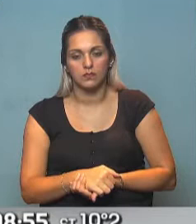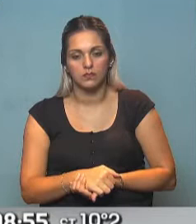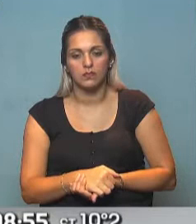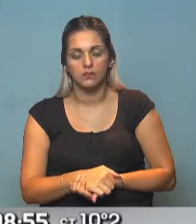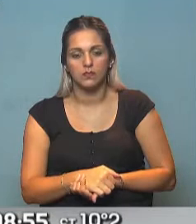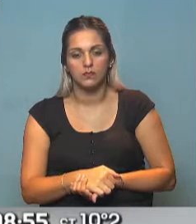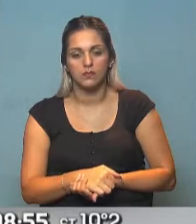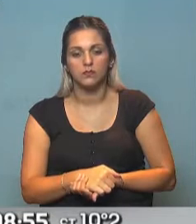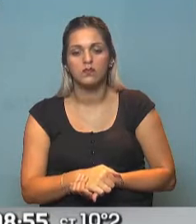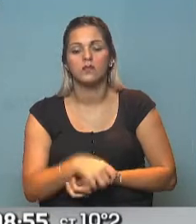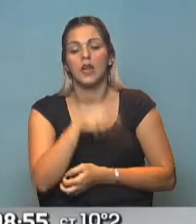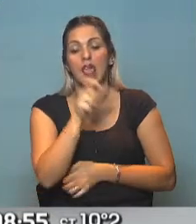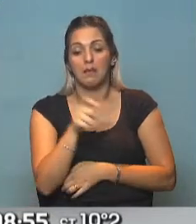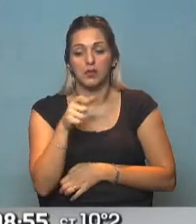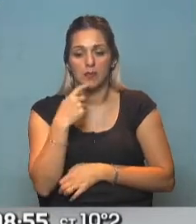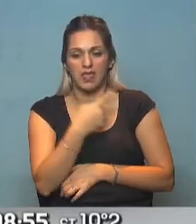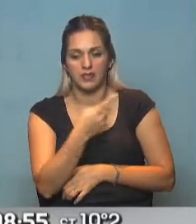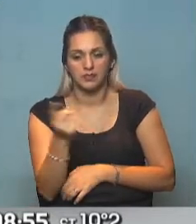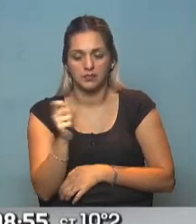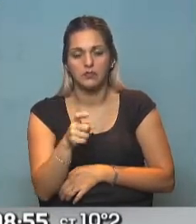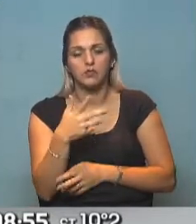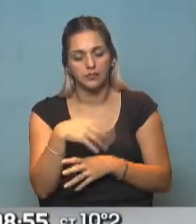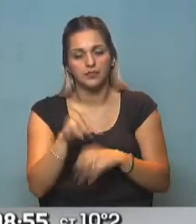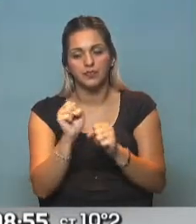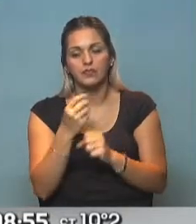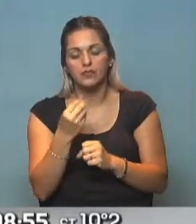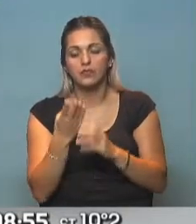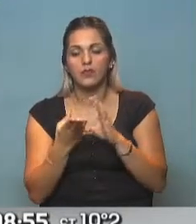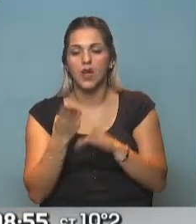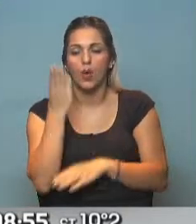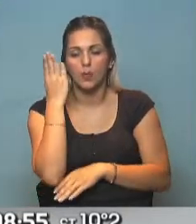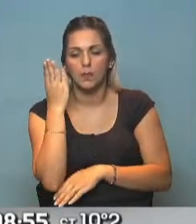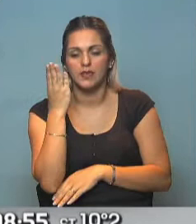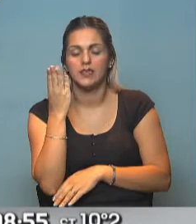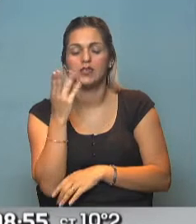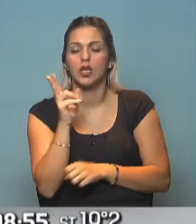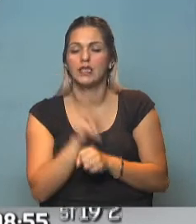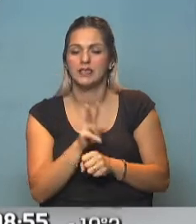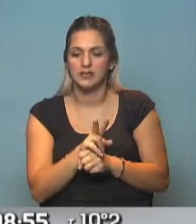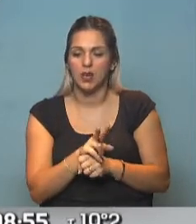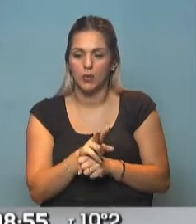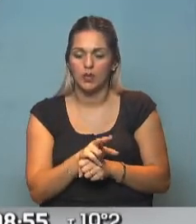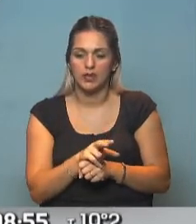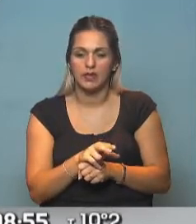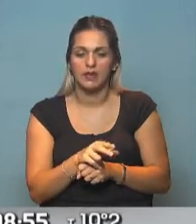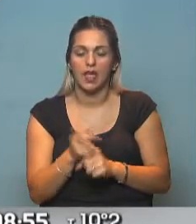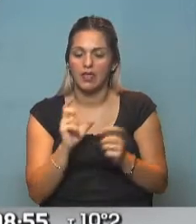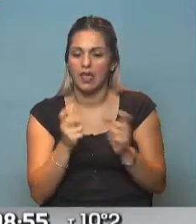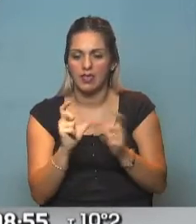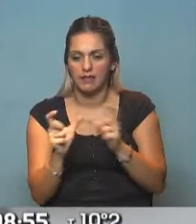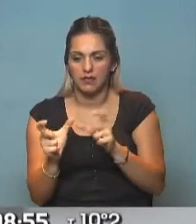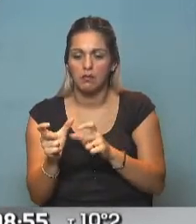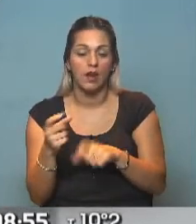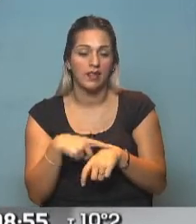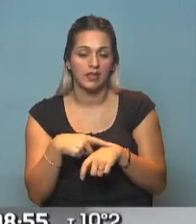que lo que dice lo que tenemos acá es encontramos que la inflación la inflación inseguridad va a variado por este